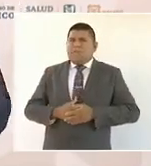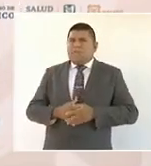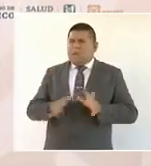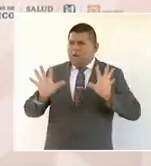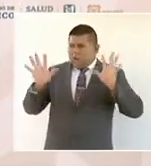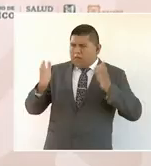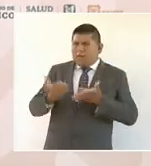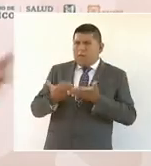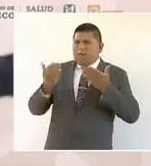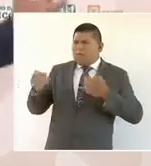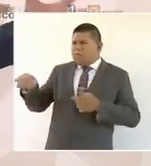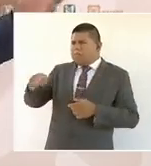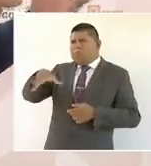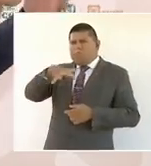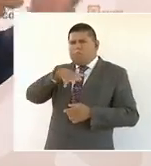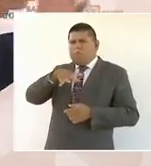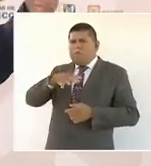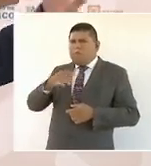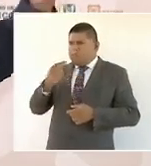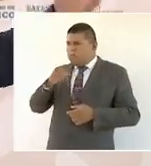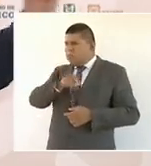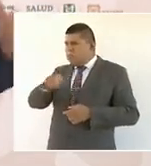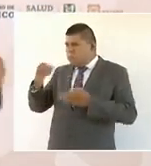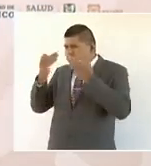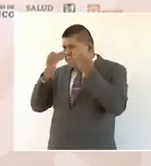hay reaccionarios, ahora los estamos